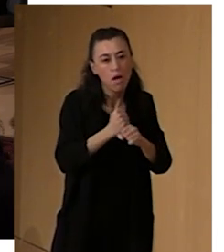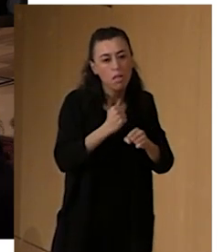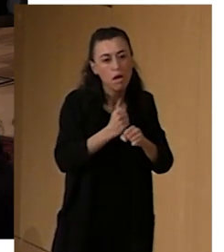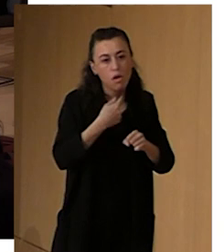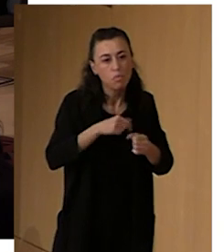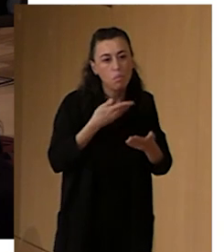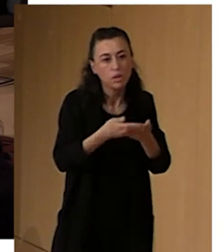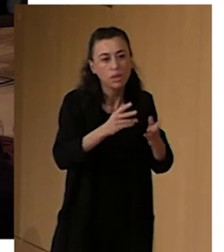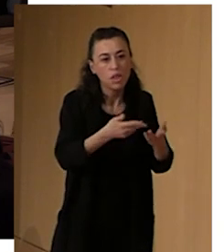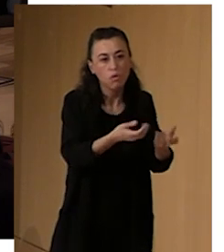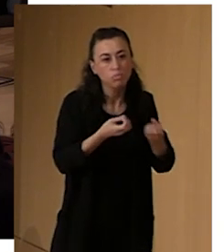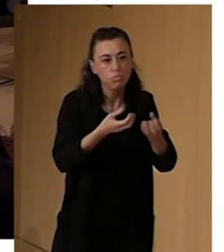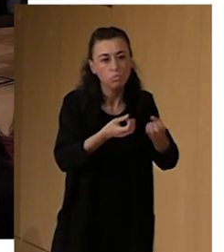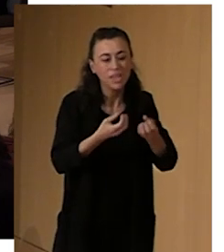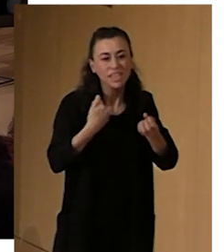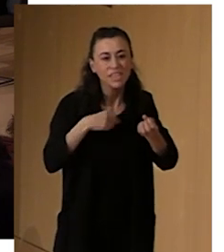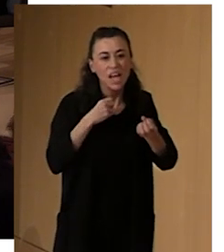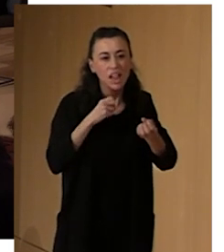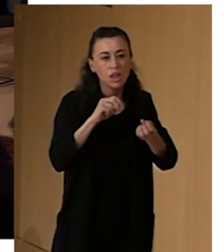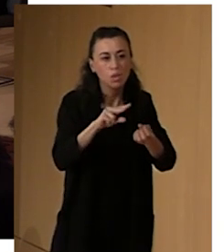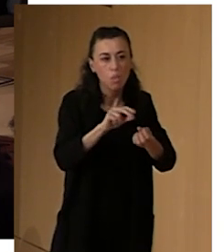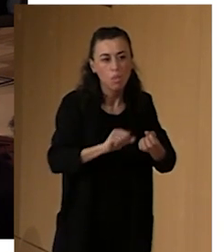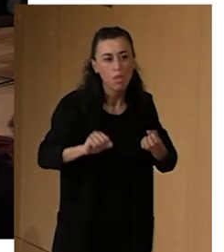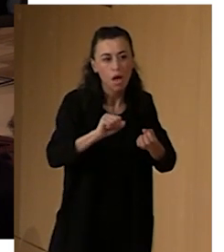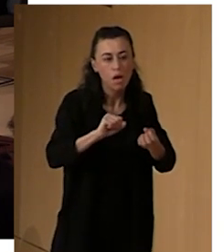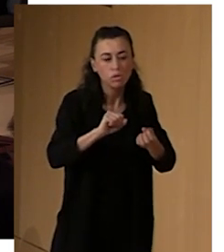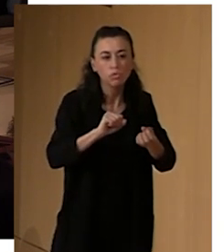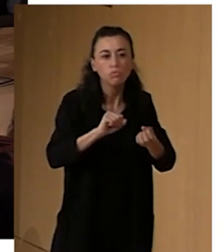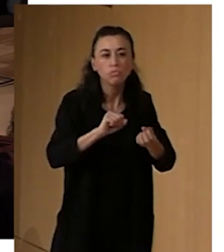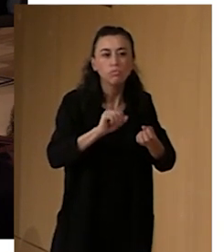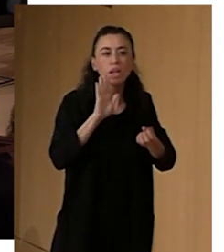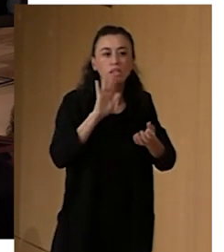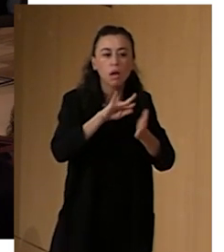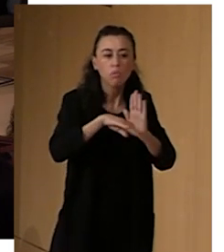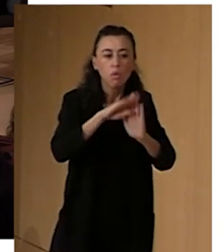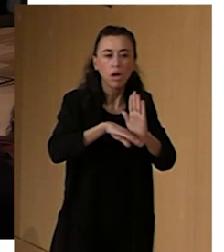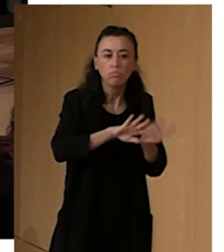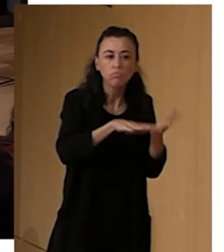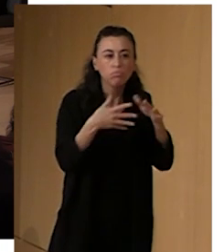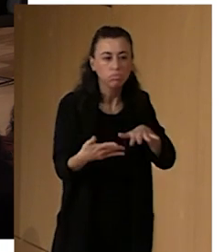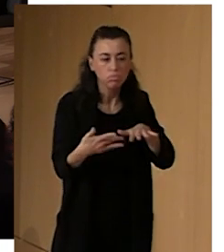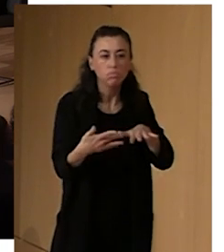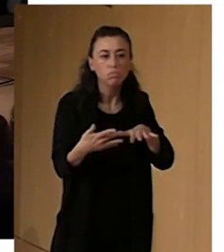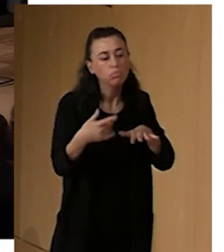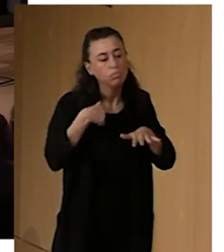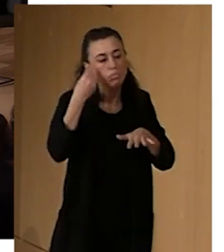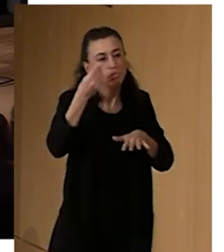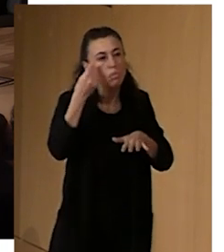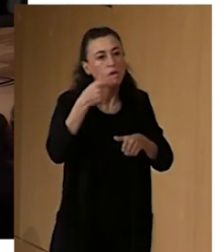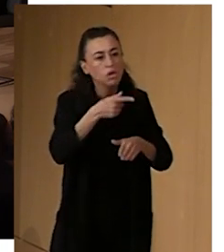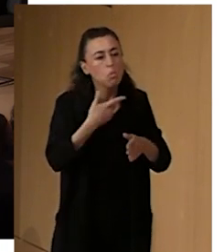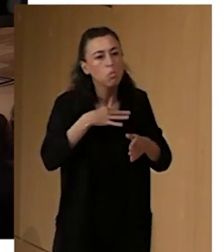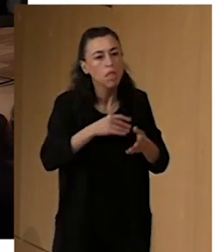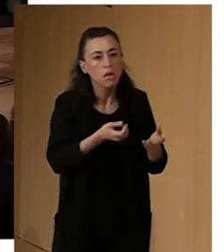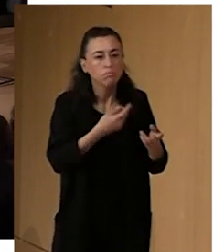porque bueno Después de 12 temporadas de implementación de de este programa yo creo que nos puede contar